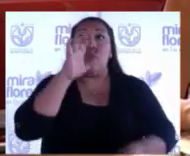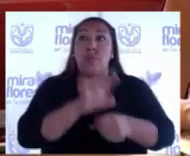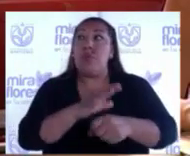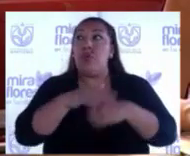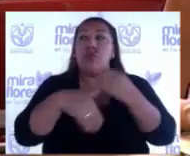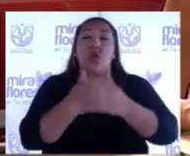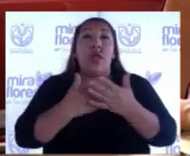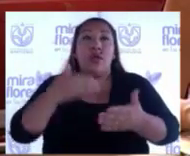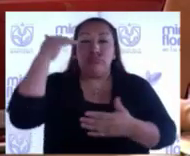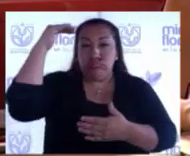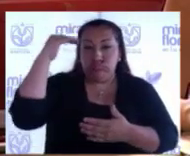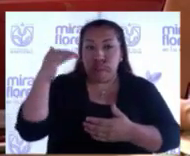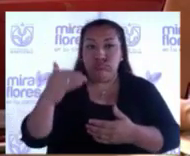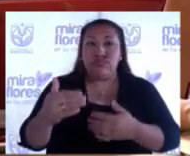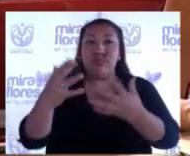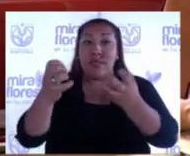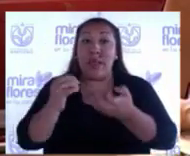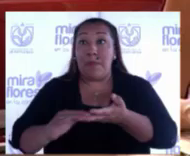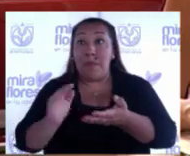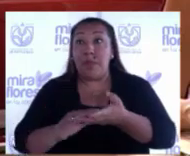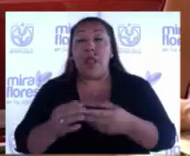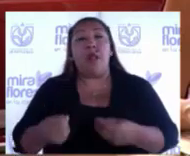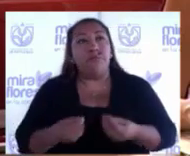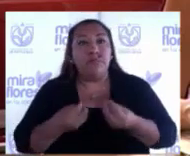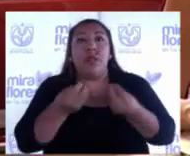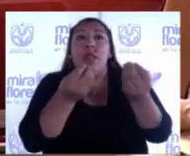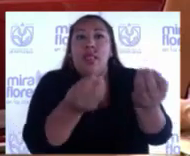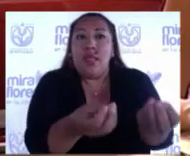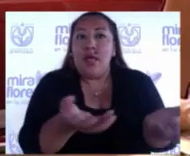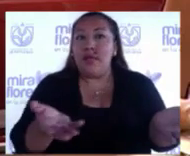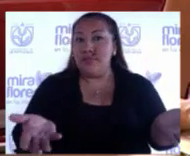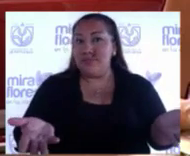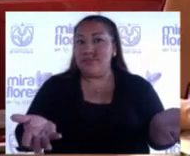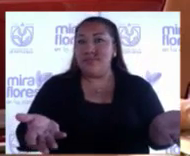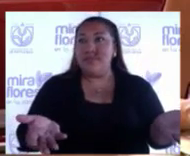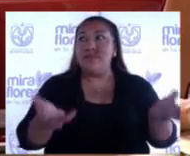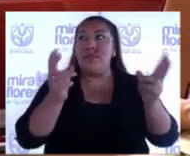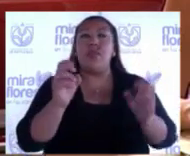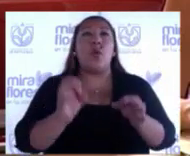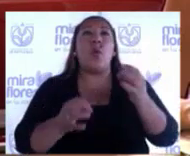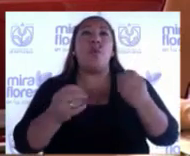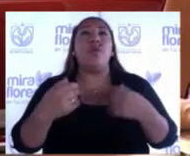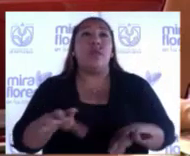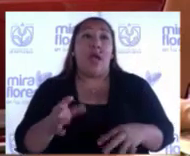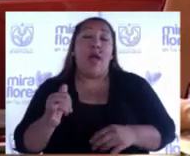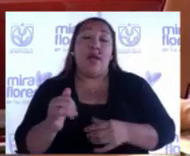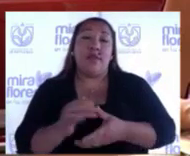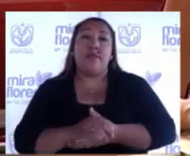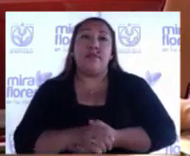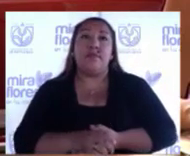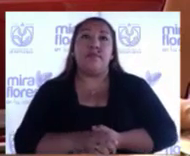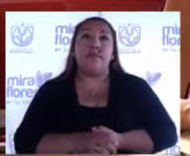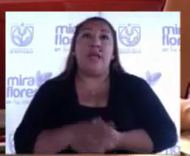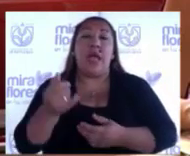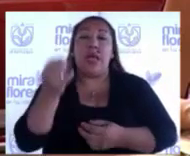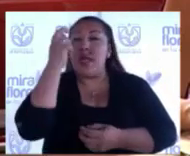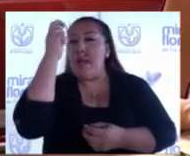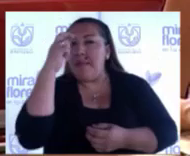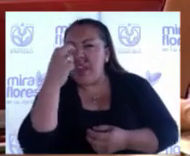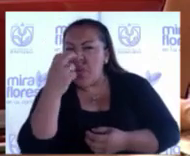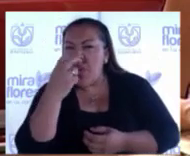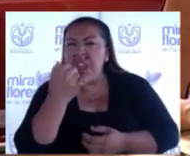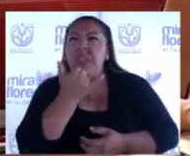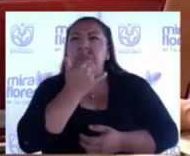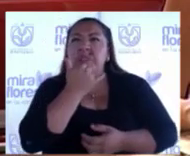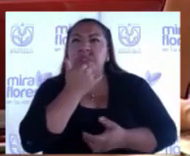todas las cosas que se establece ahí, puede haber una consecuencia jurídica, como de hecho la hay. Hay que averiguar si